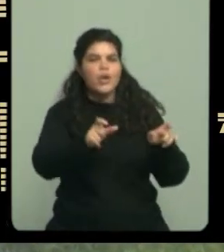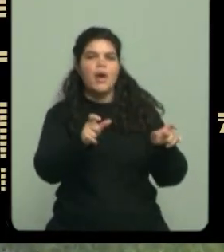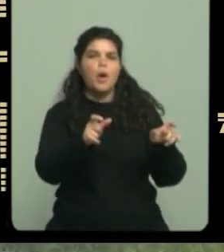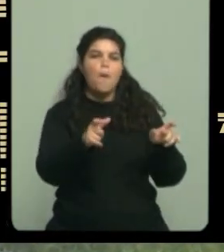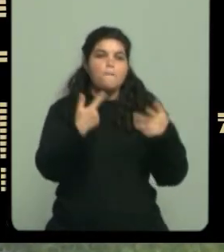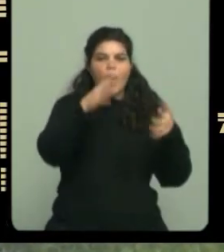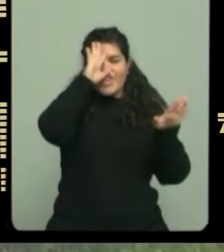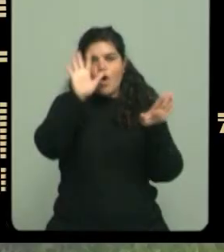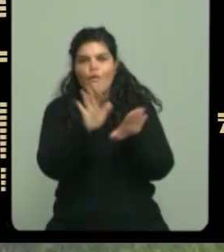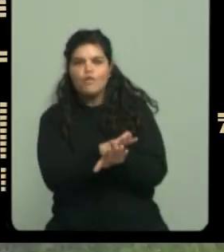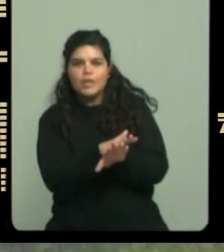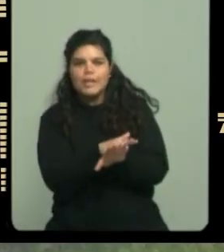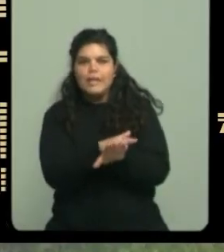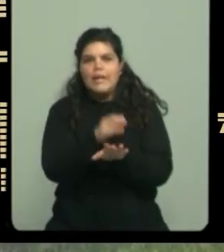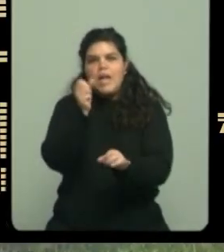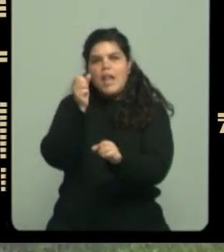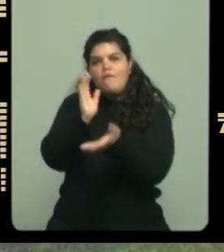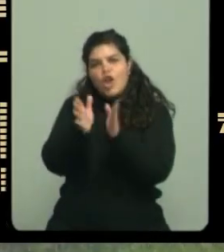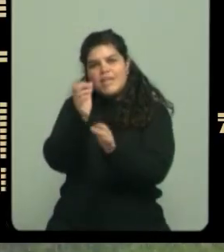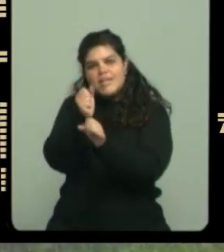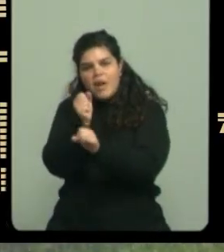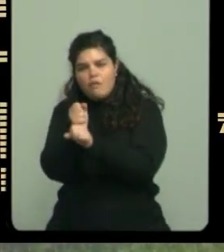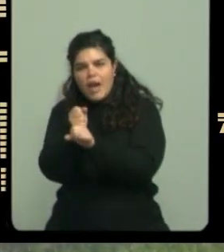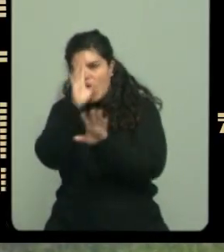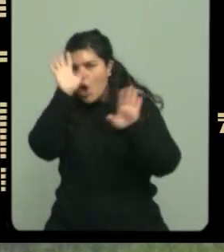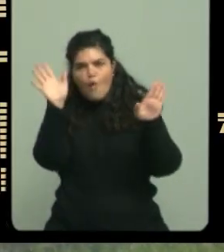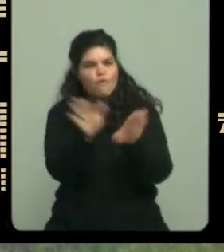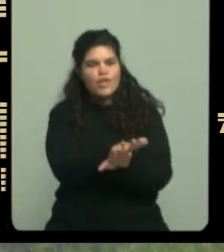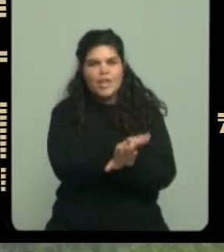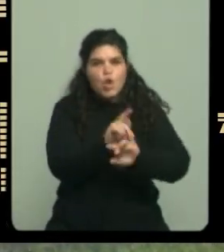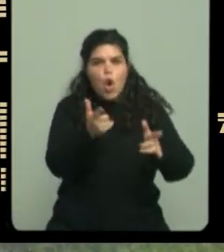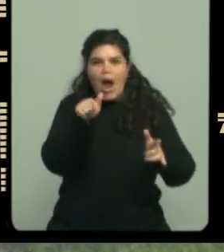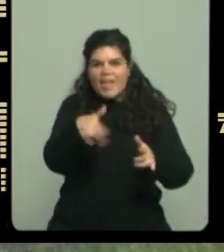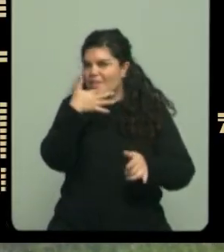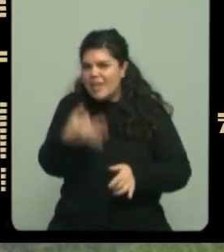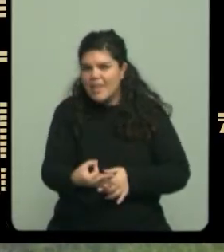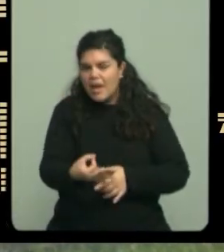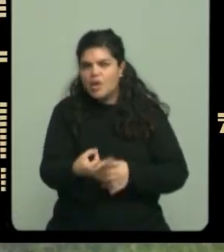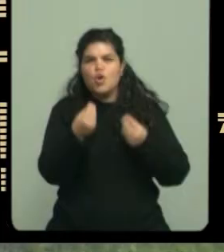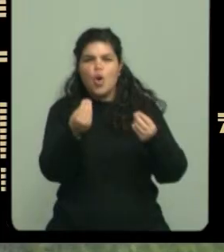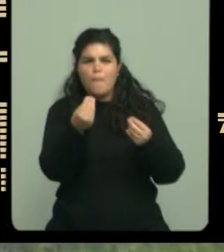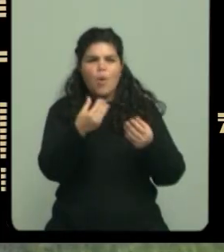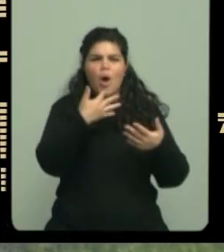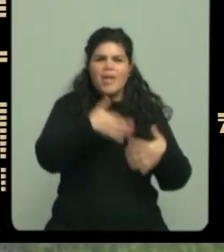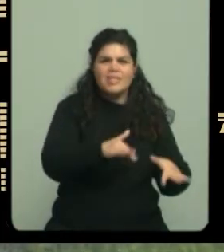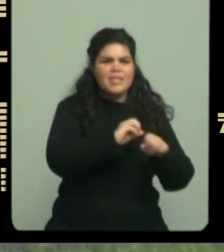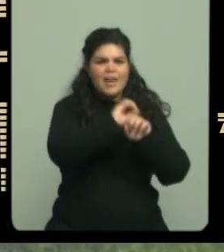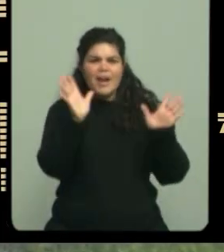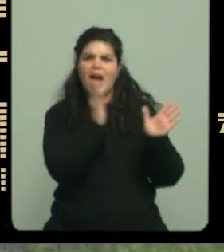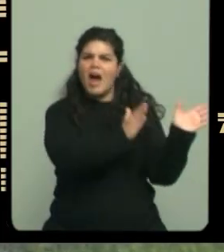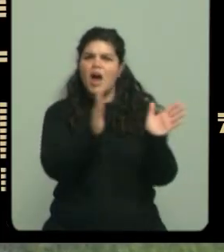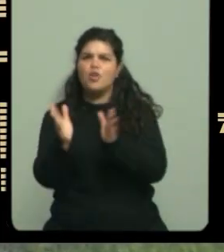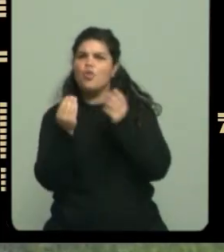interpretar algo como violencia laboral que no lo es. Digo, ¿cuál es la diferencia? Y casos, por ejemplo, de que no